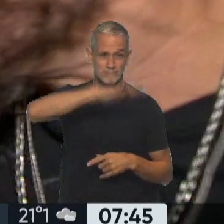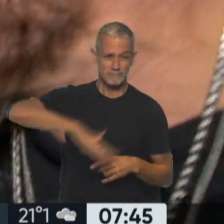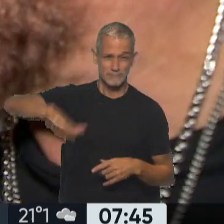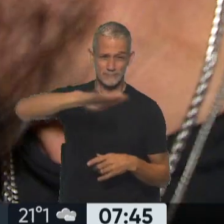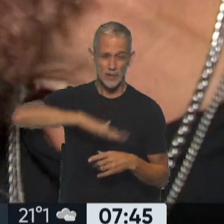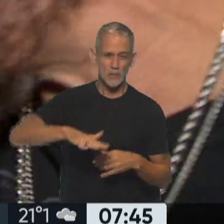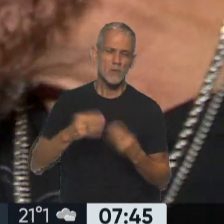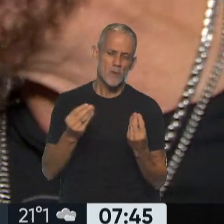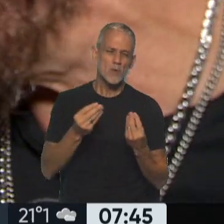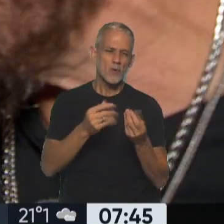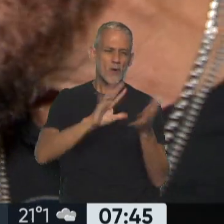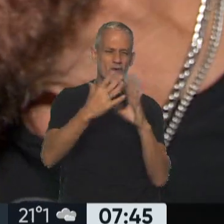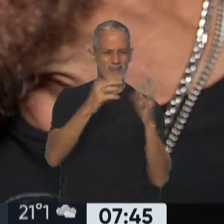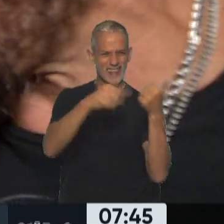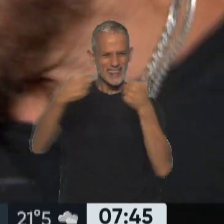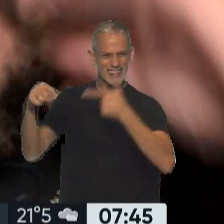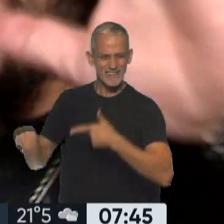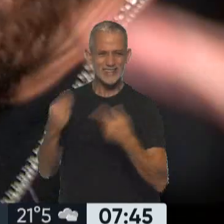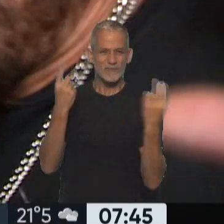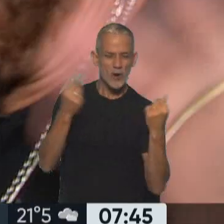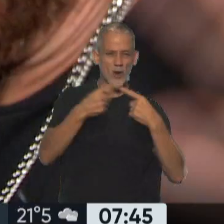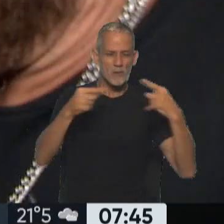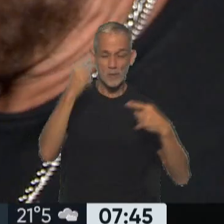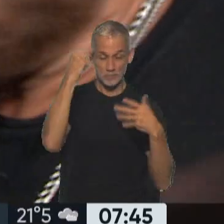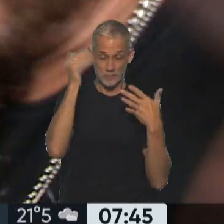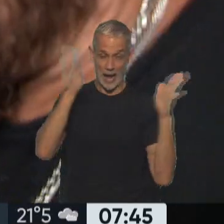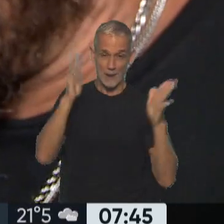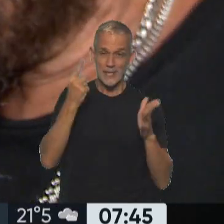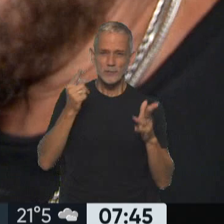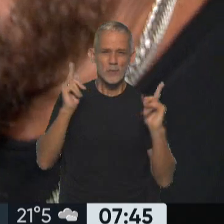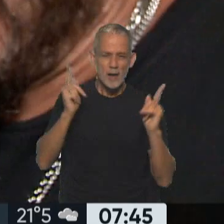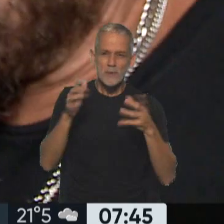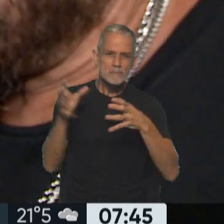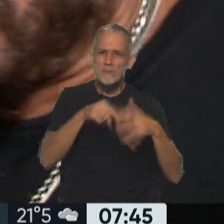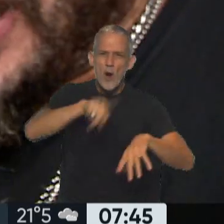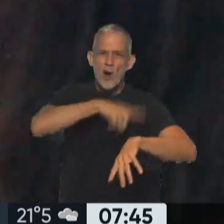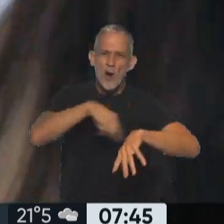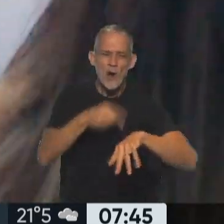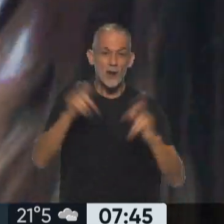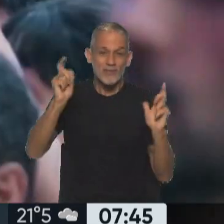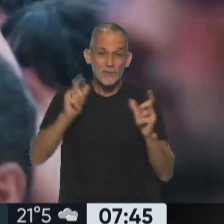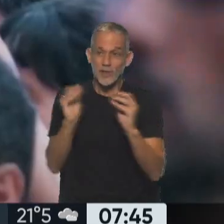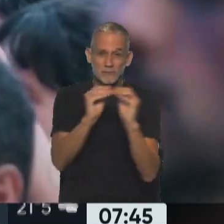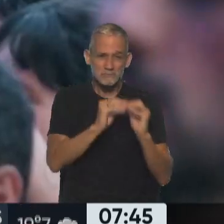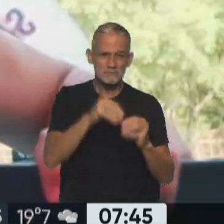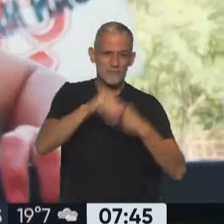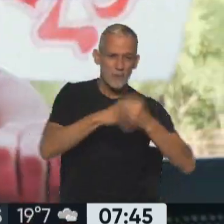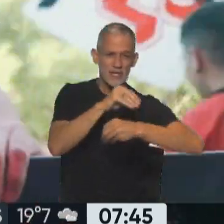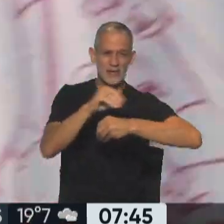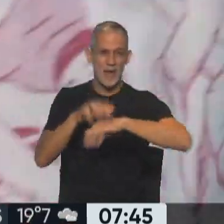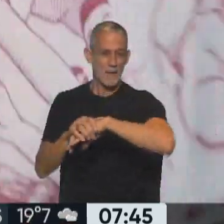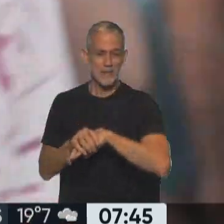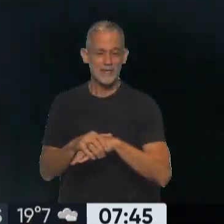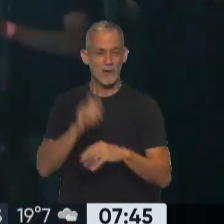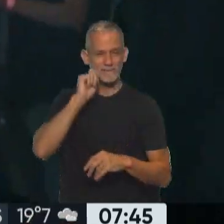un montón de estilos se juntan con las cabezas abiertas para pasar muchas horas disfrutando con gente, amigos, familia. Lindo. Qué lindo